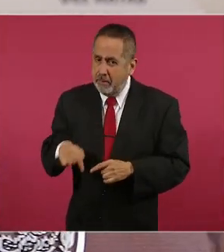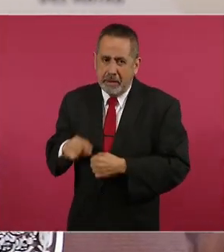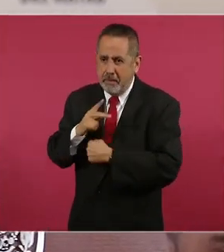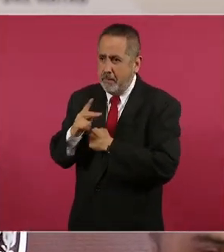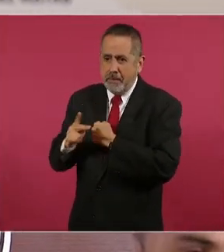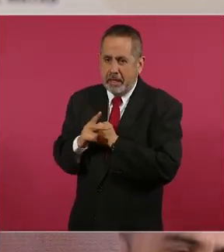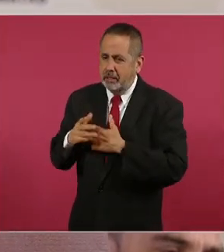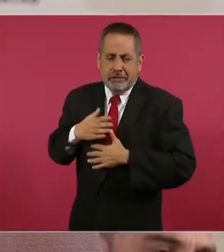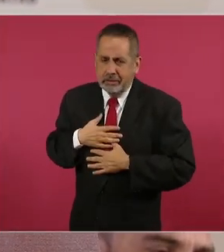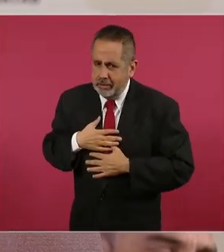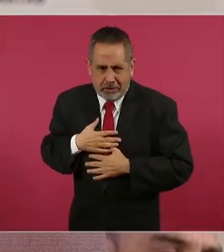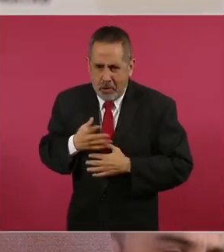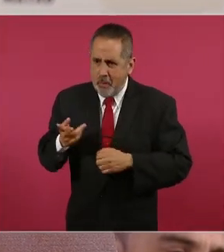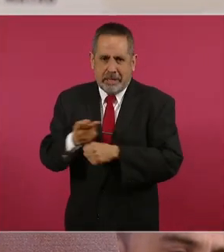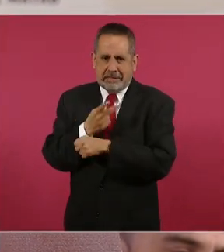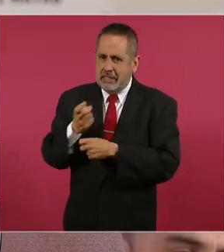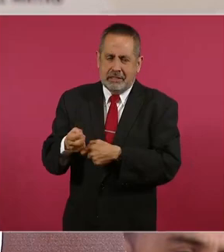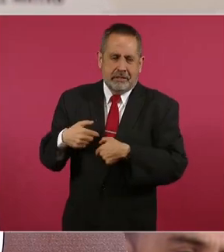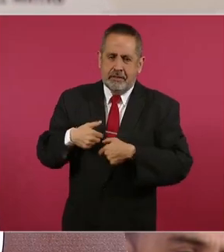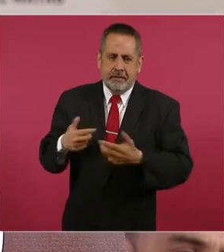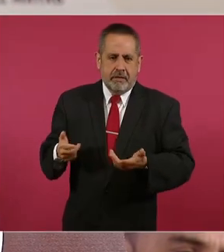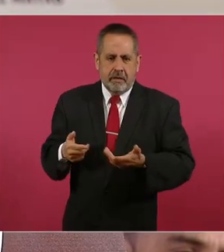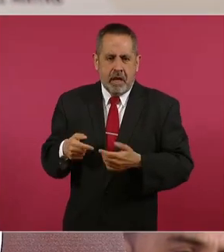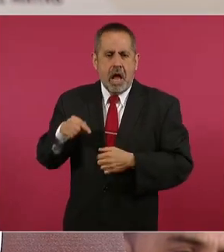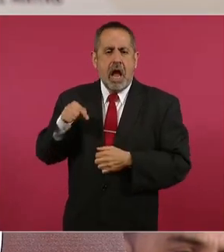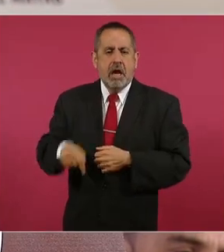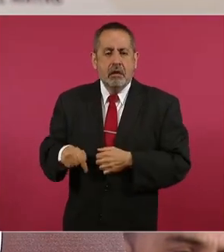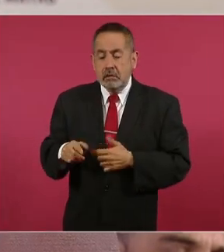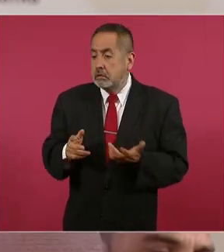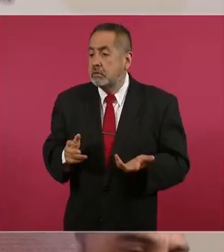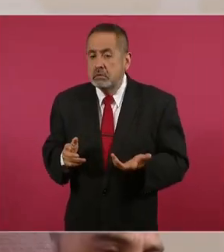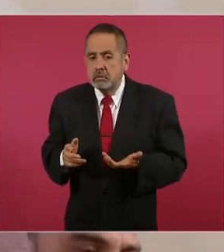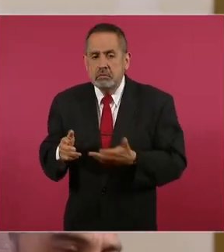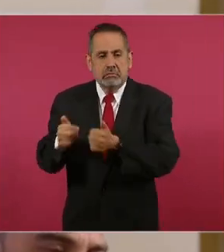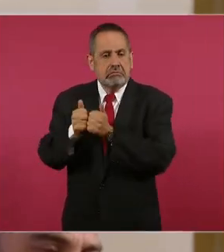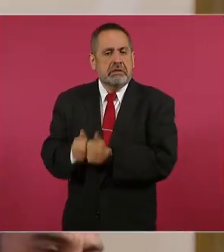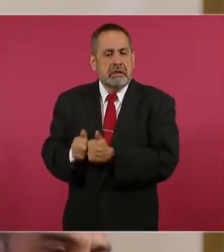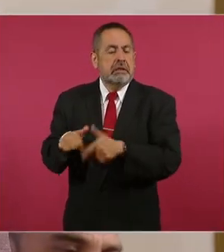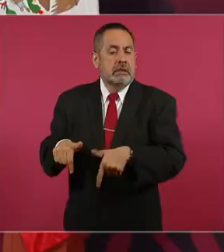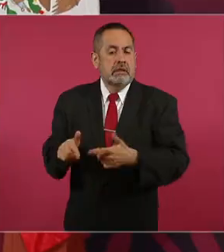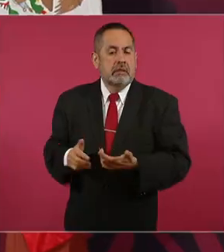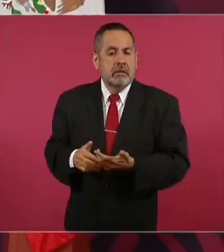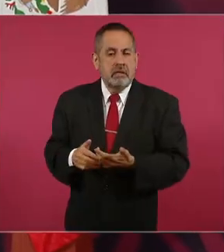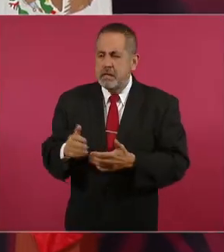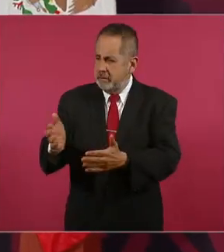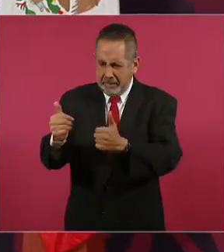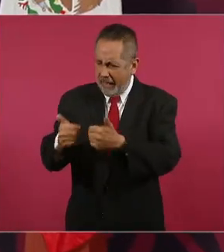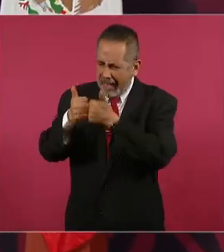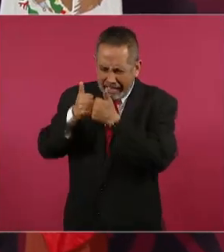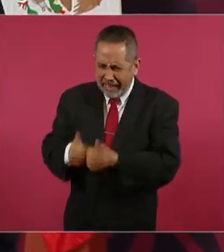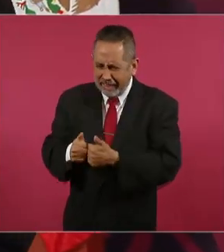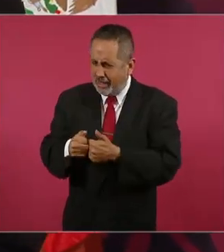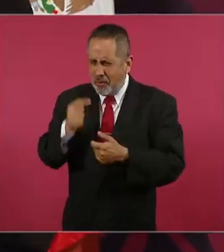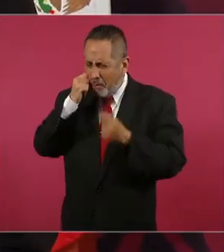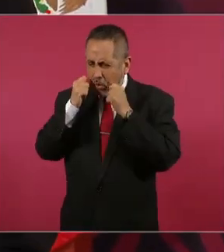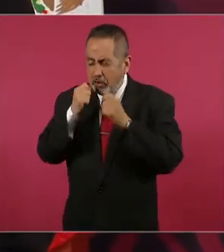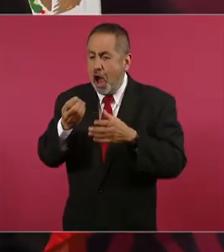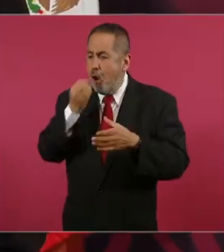sucede. Aquí lo que se dice es échale más agua a los frijoles.